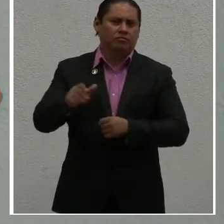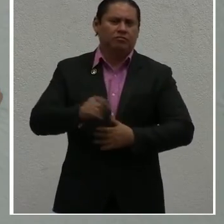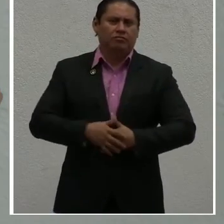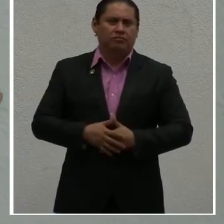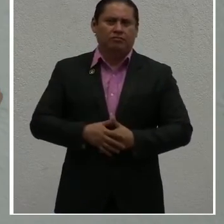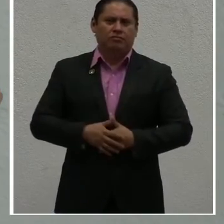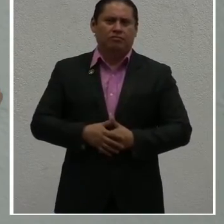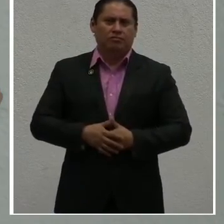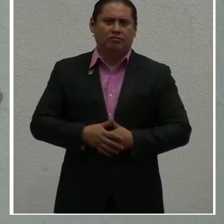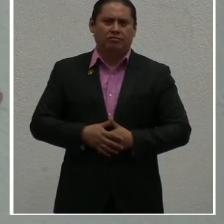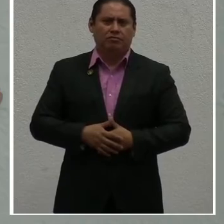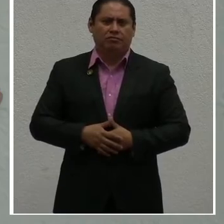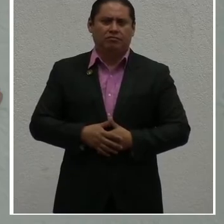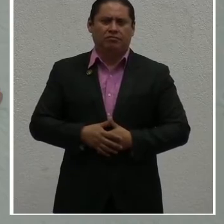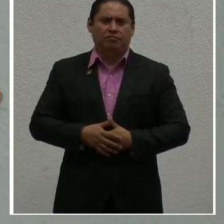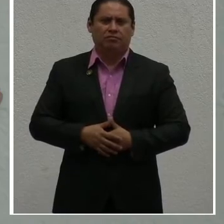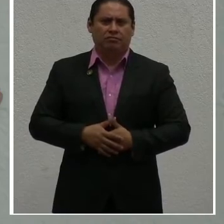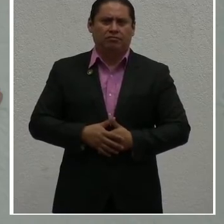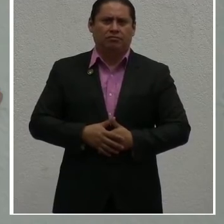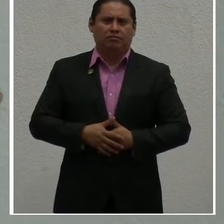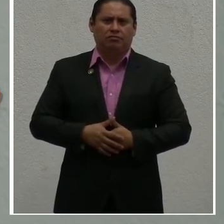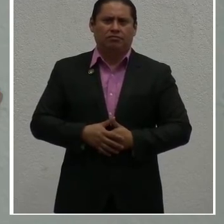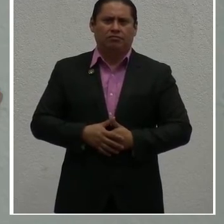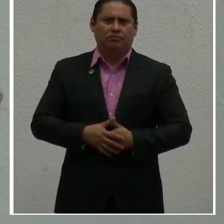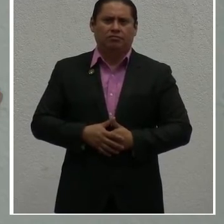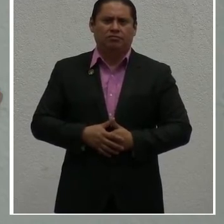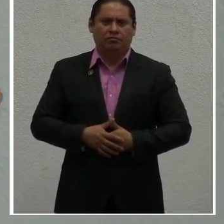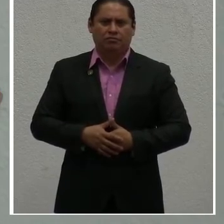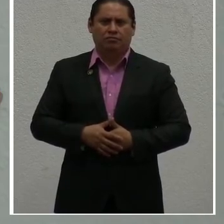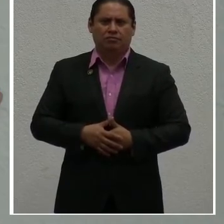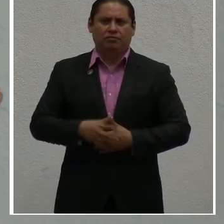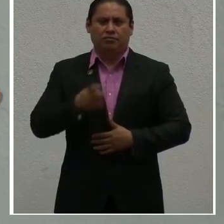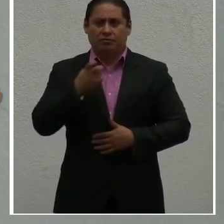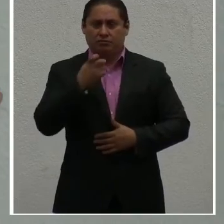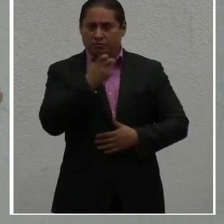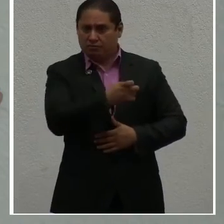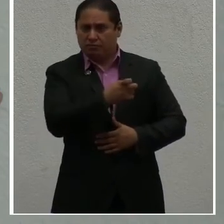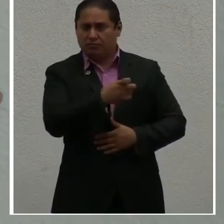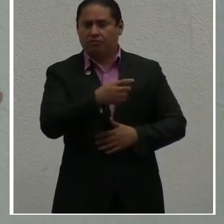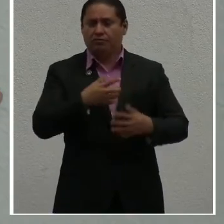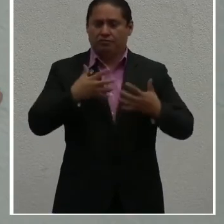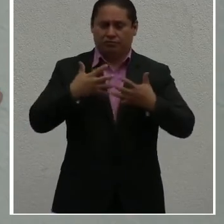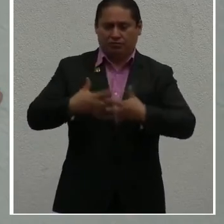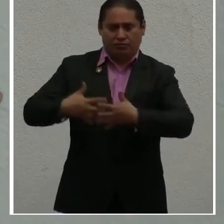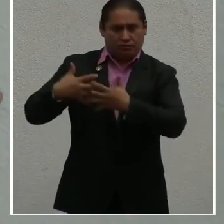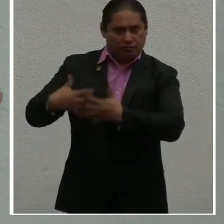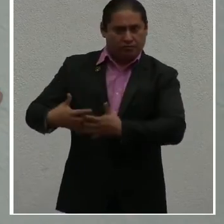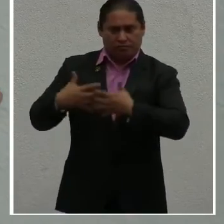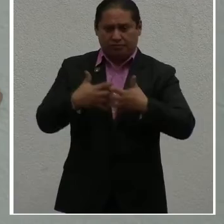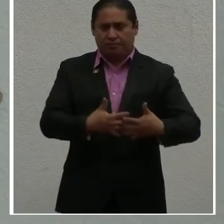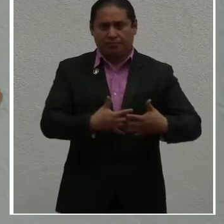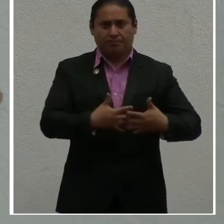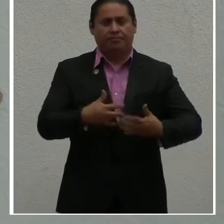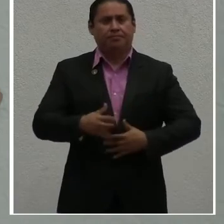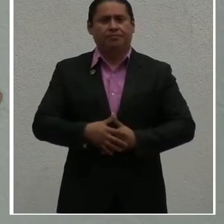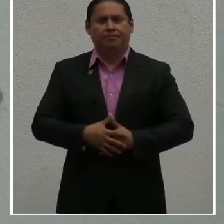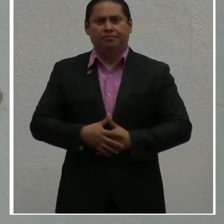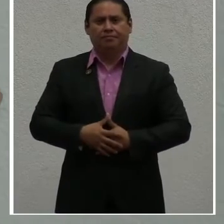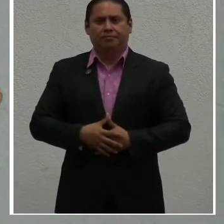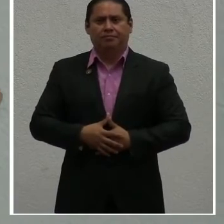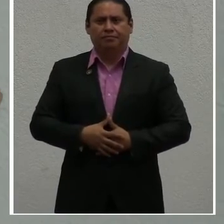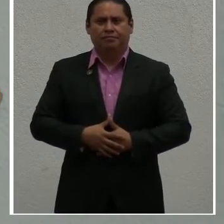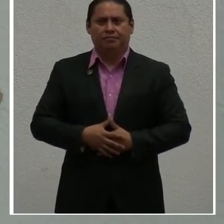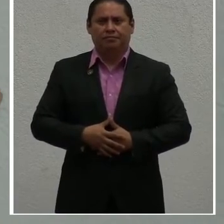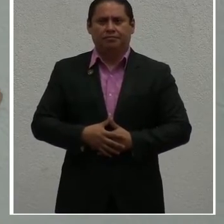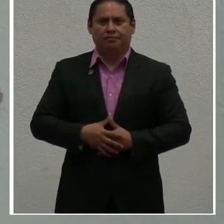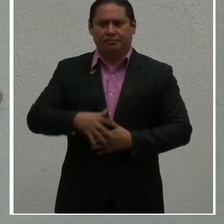Y además, la mayoría de esas empresas de